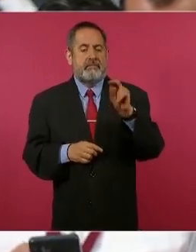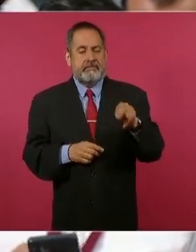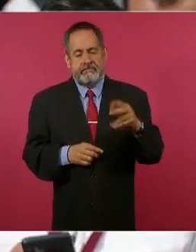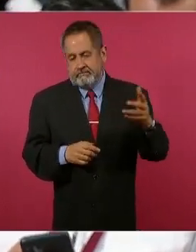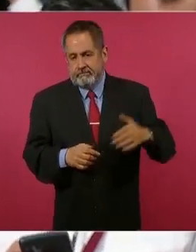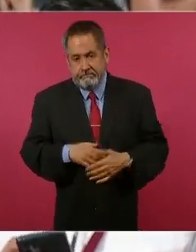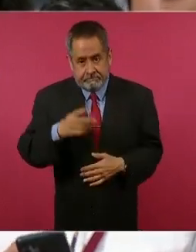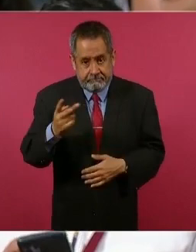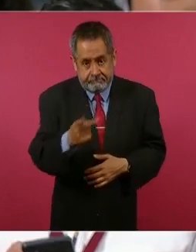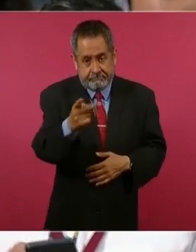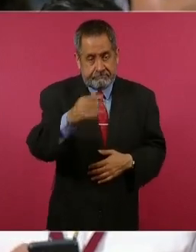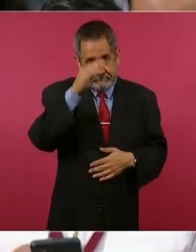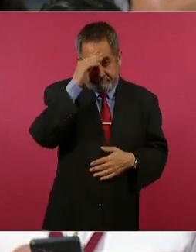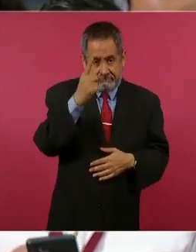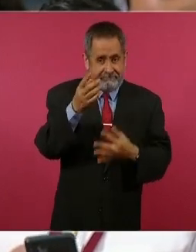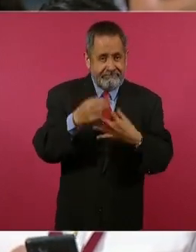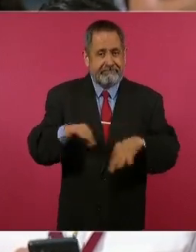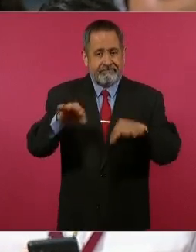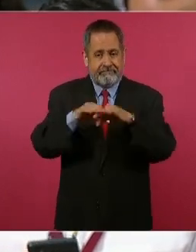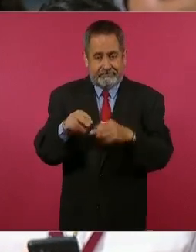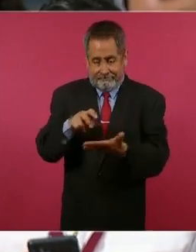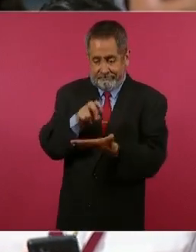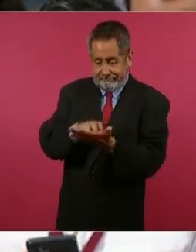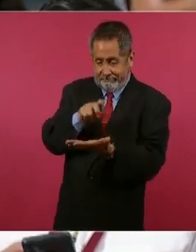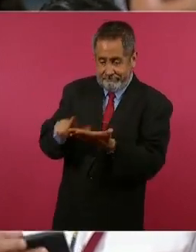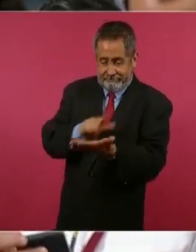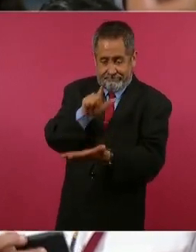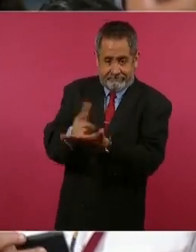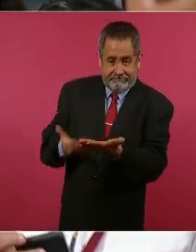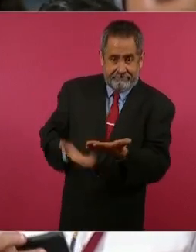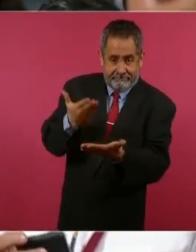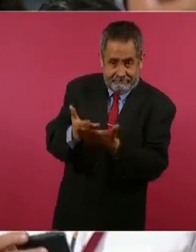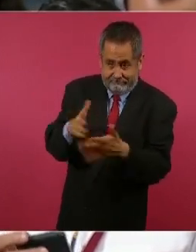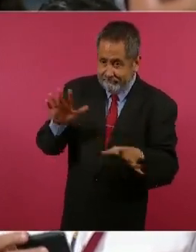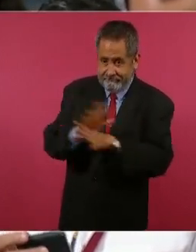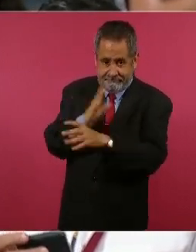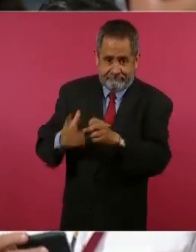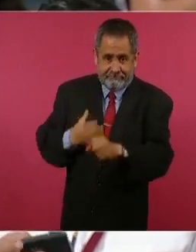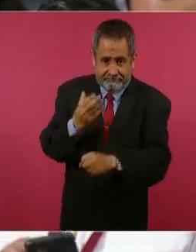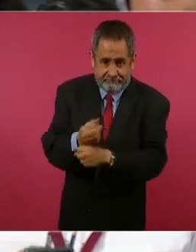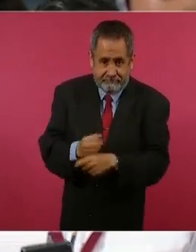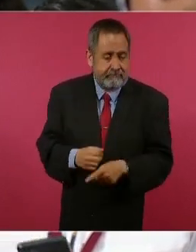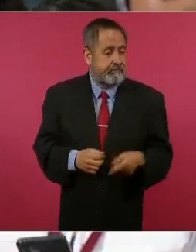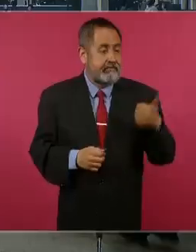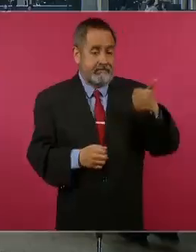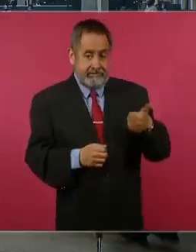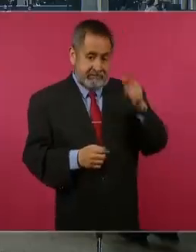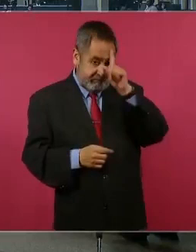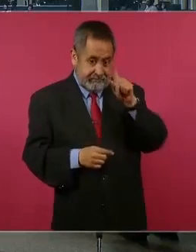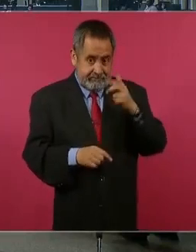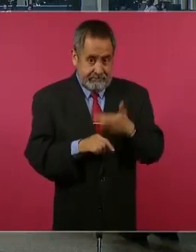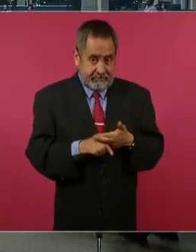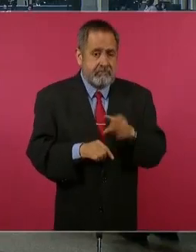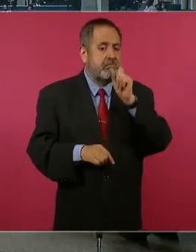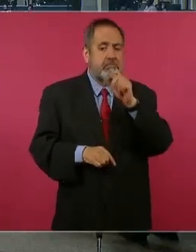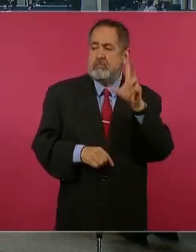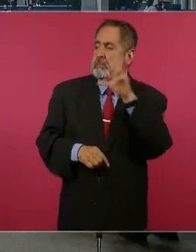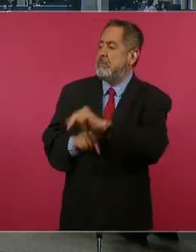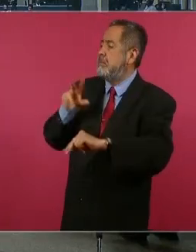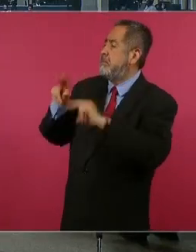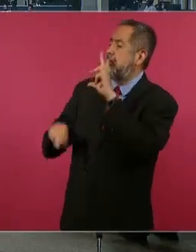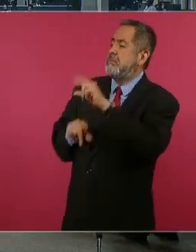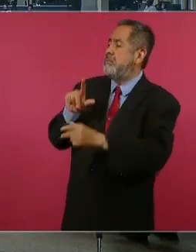preguntarle presidente la importancia de esta reforma electoral porque esta facción de seis consejeros también se oponen a la reforma